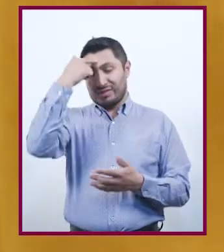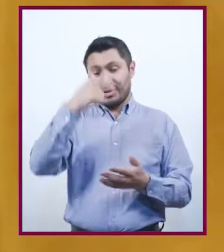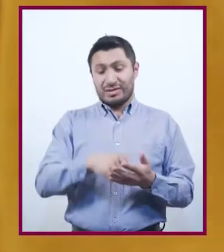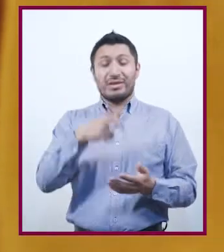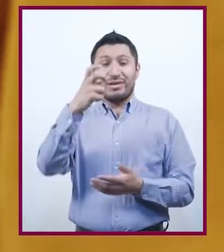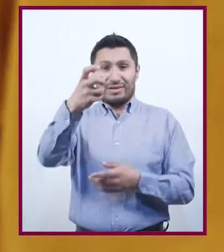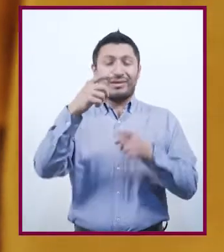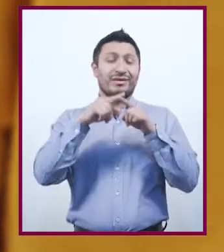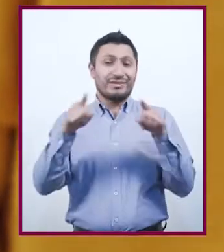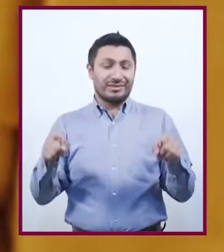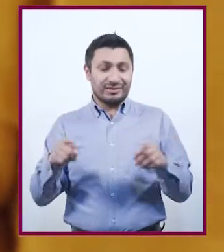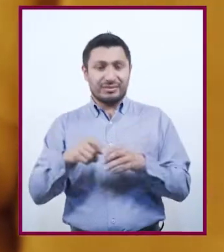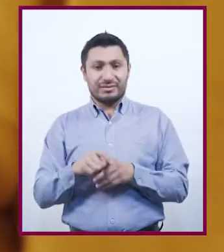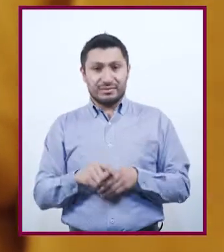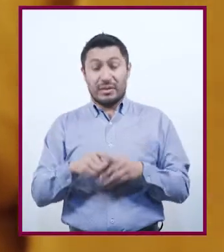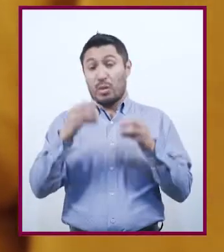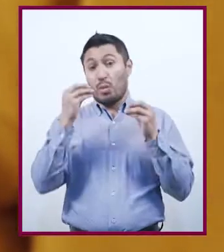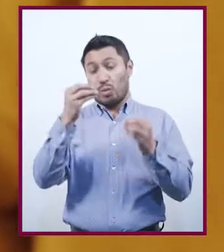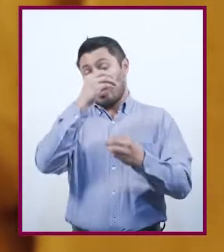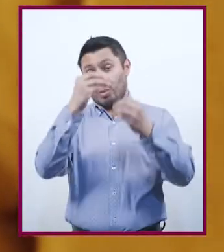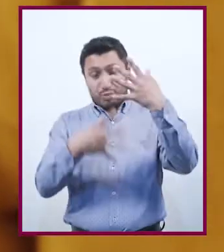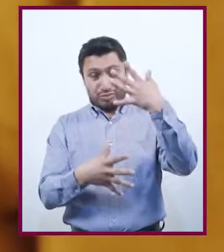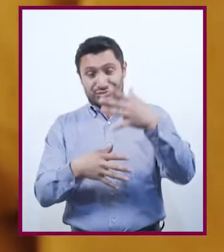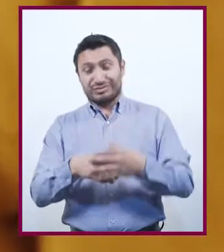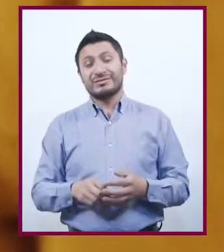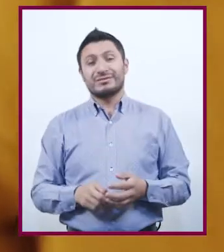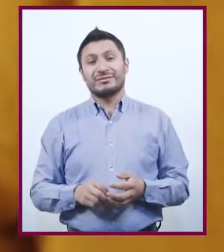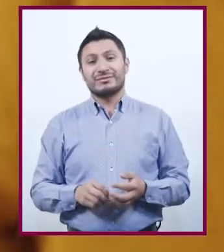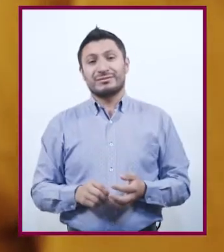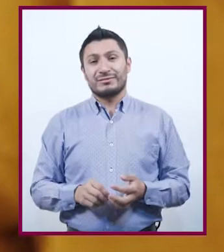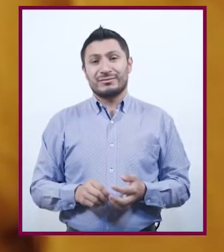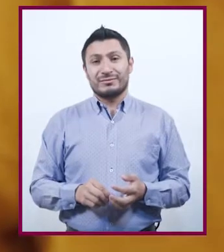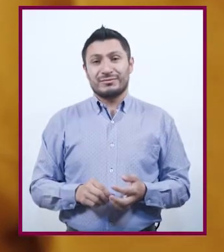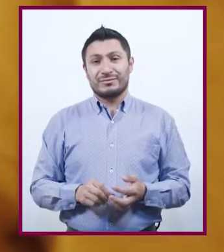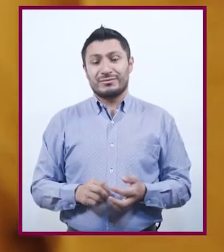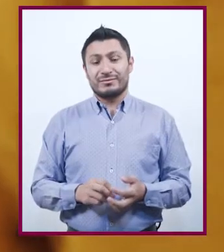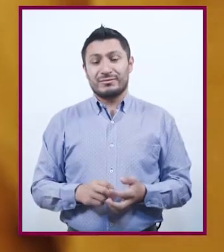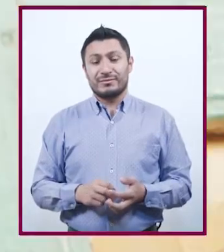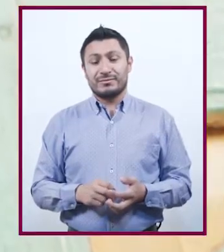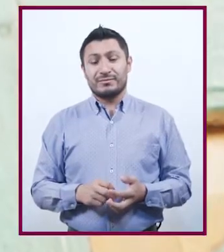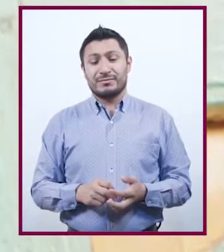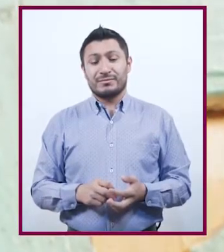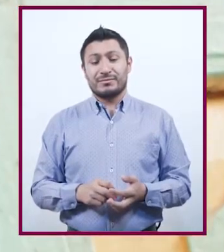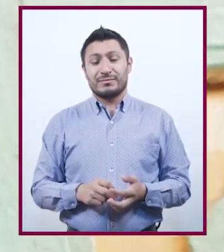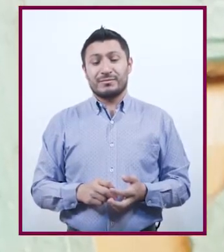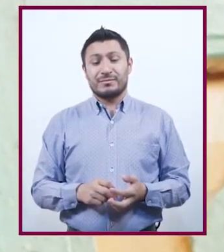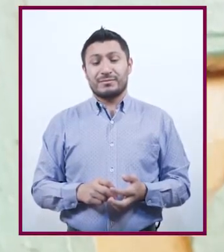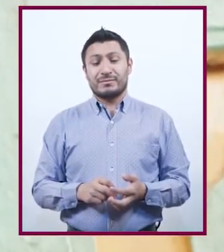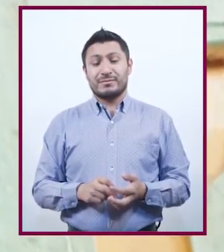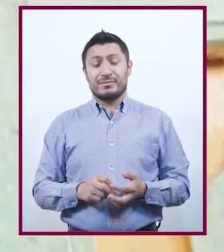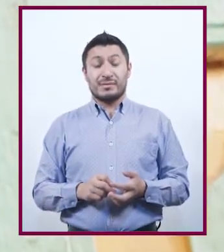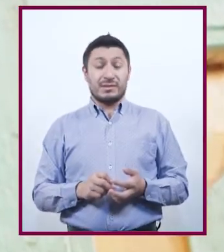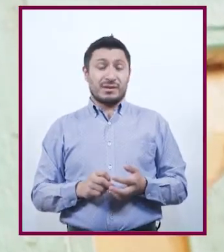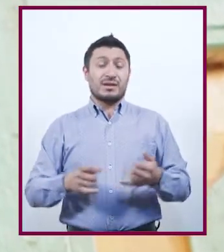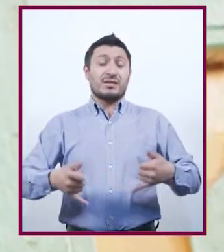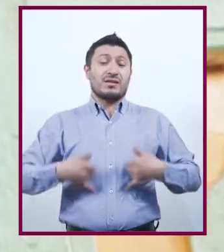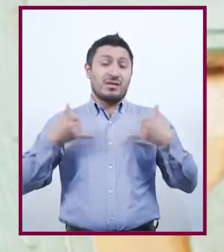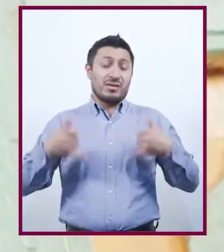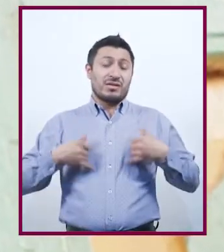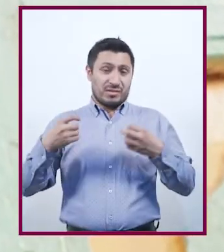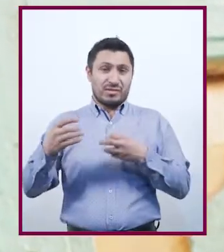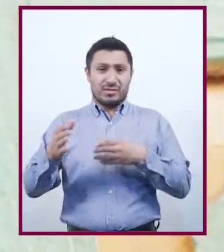diferencia. Bueno, una de tantas diferencias que hay. Pues entre la juventud de ahora pues varía